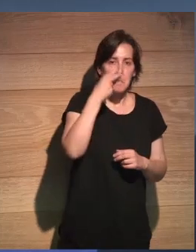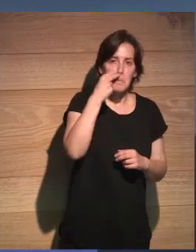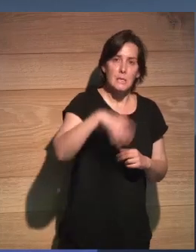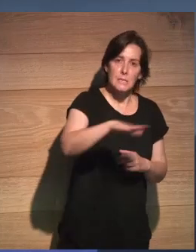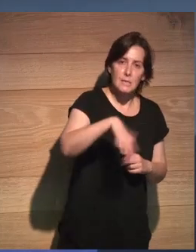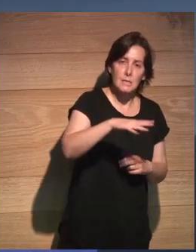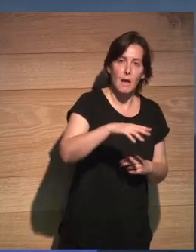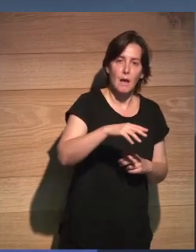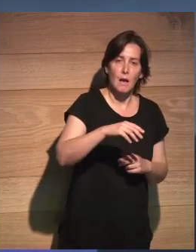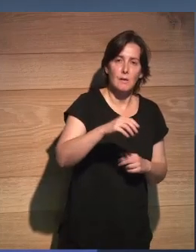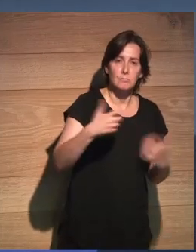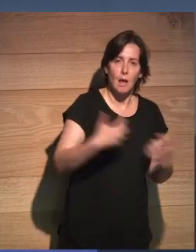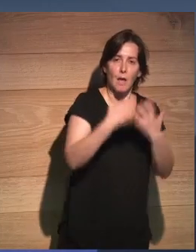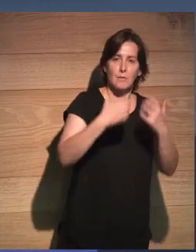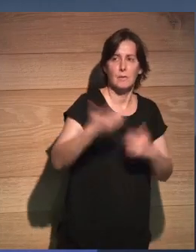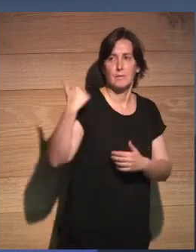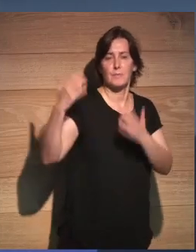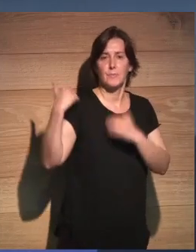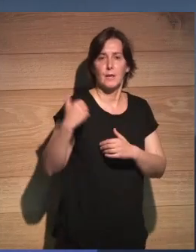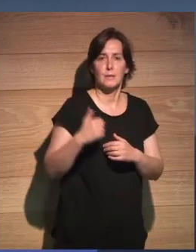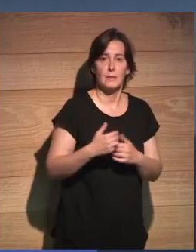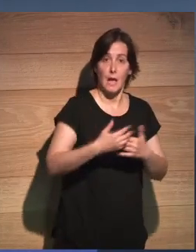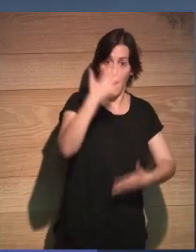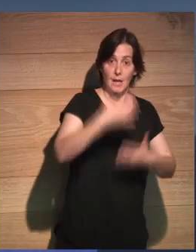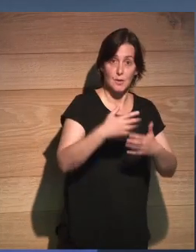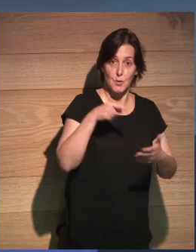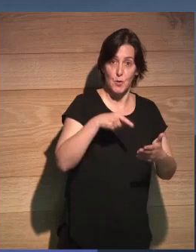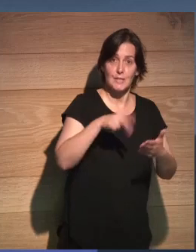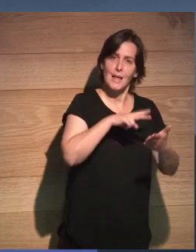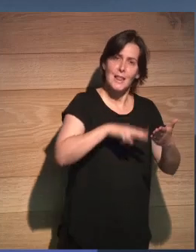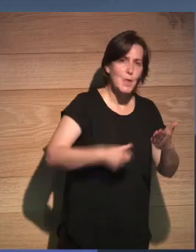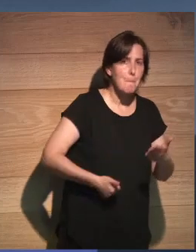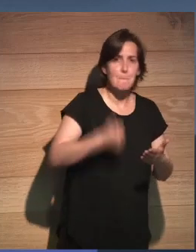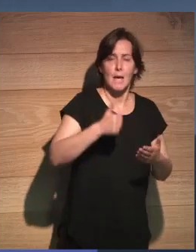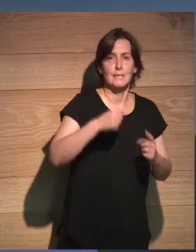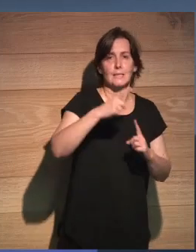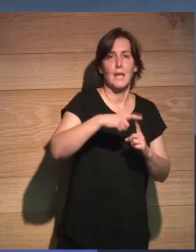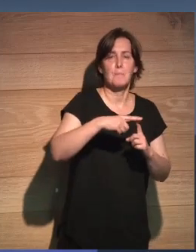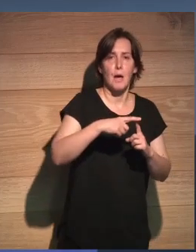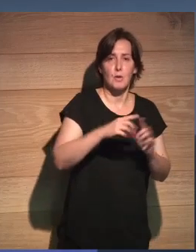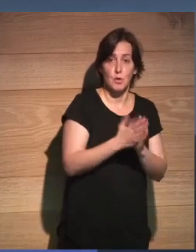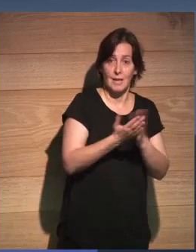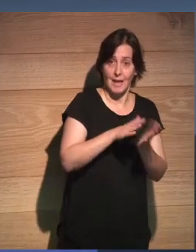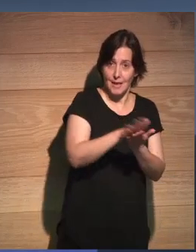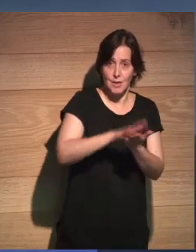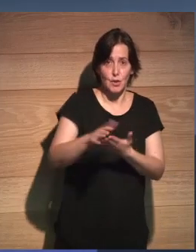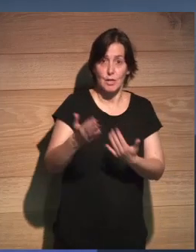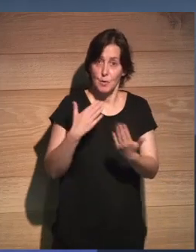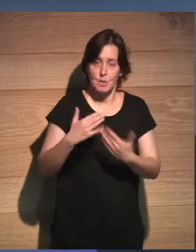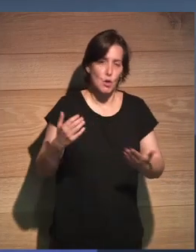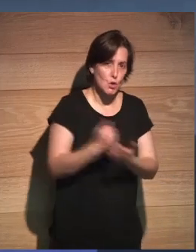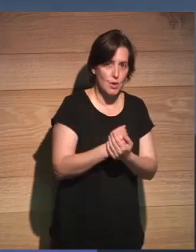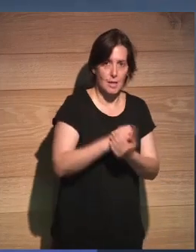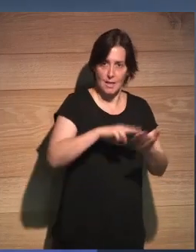accidente nuclear. Este ha sido el artículo más leído en mayo en todas las ediciones de The